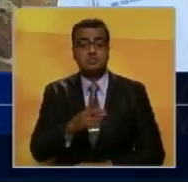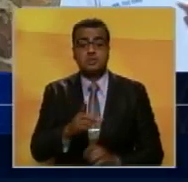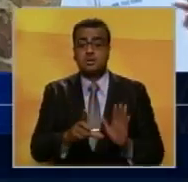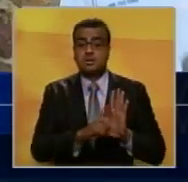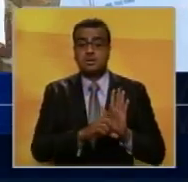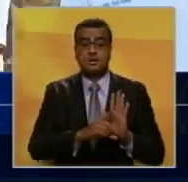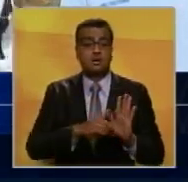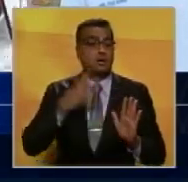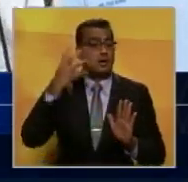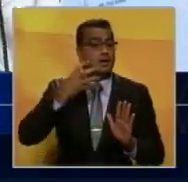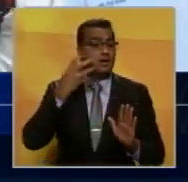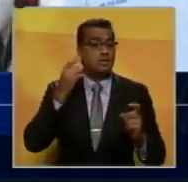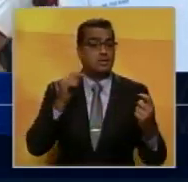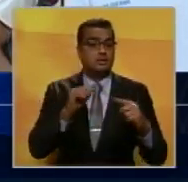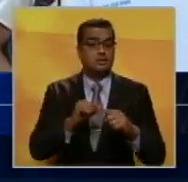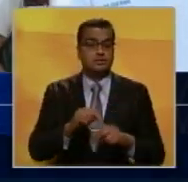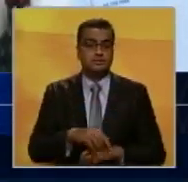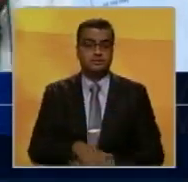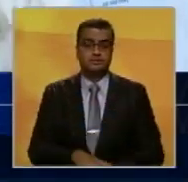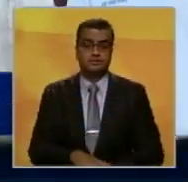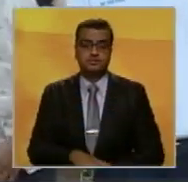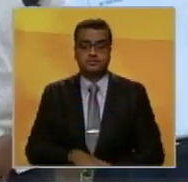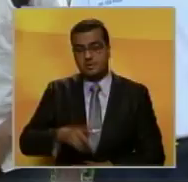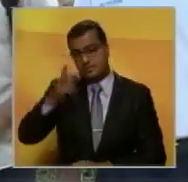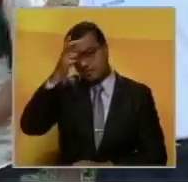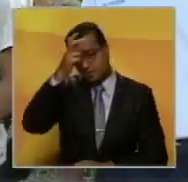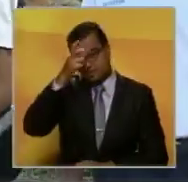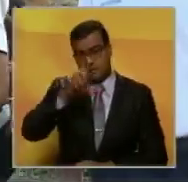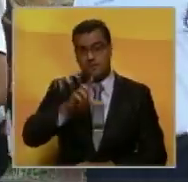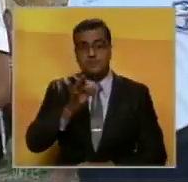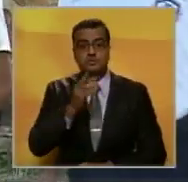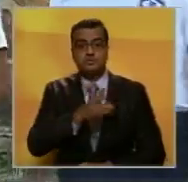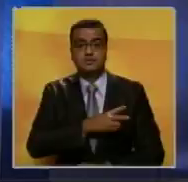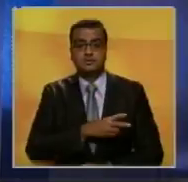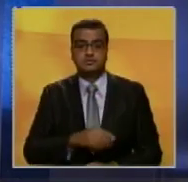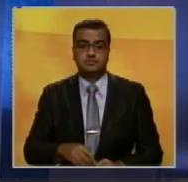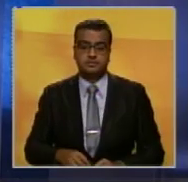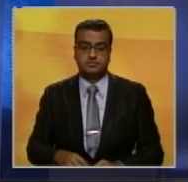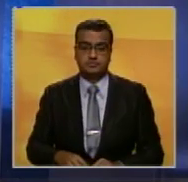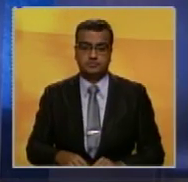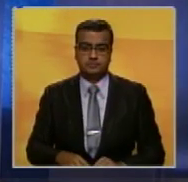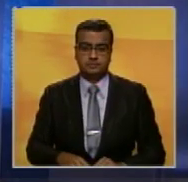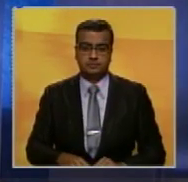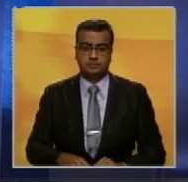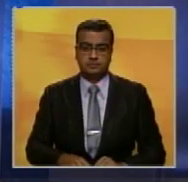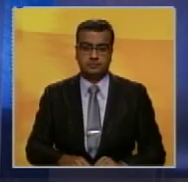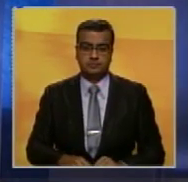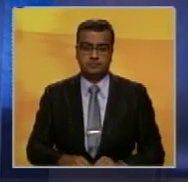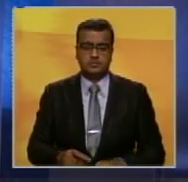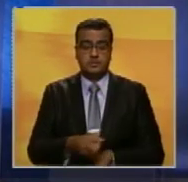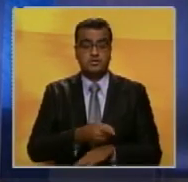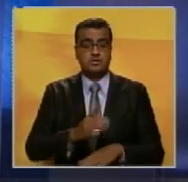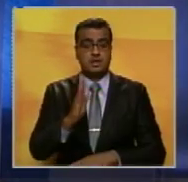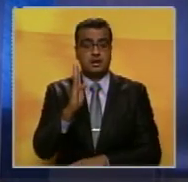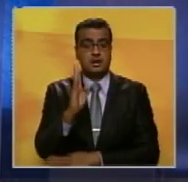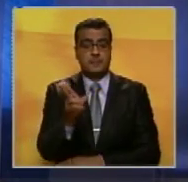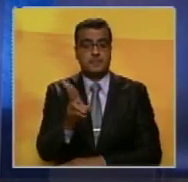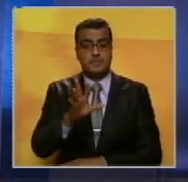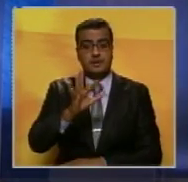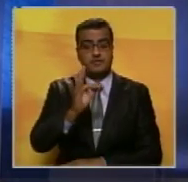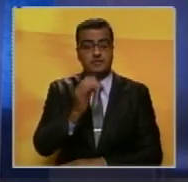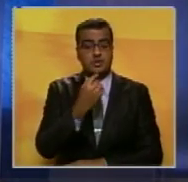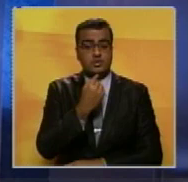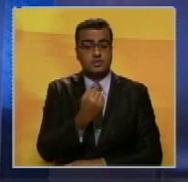del espectro radioeléctrico. Desde el estado Falcón, Liz Flores, Noticiero Venevisión. El gobernador del estado Lara, Henry